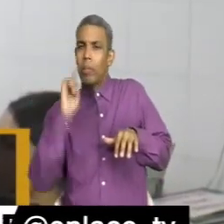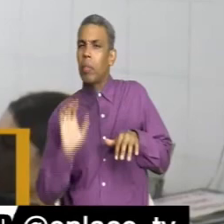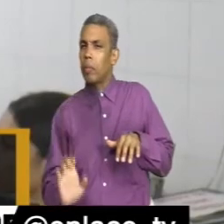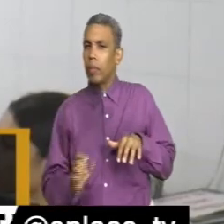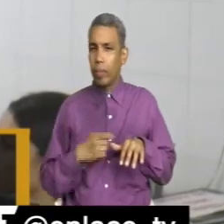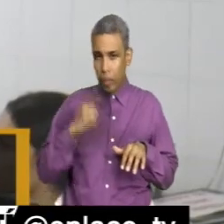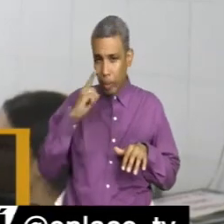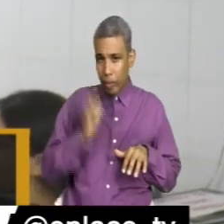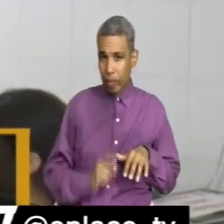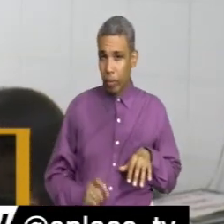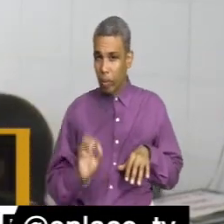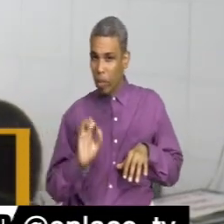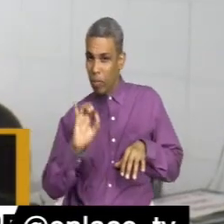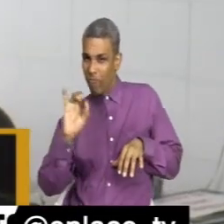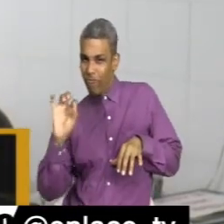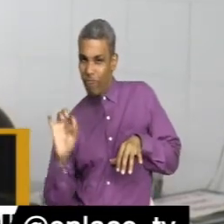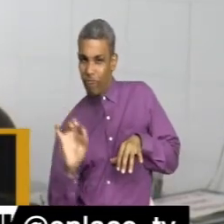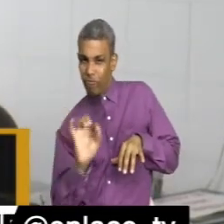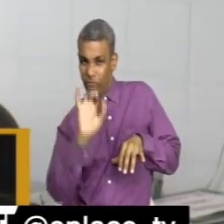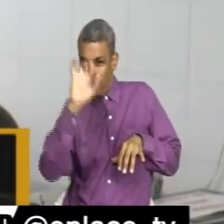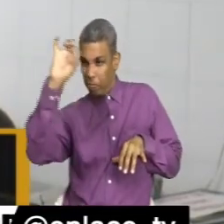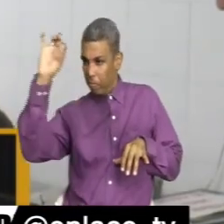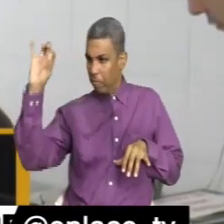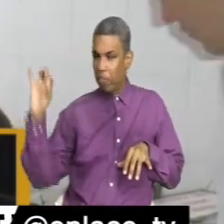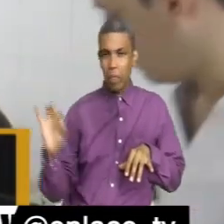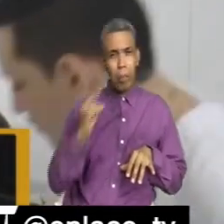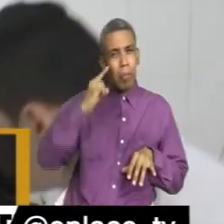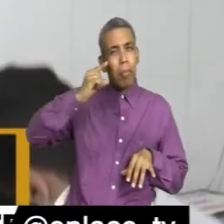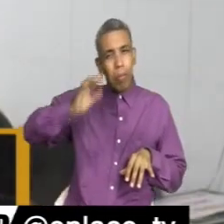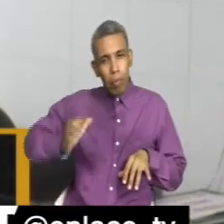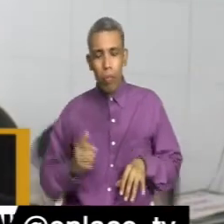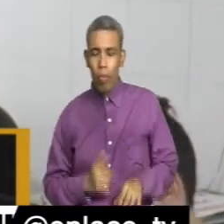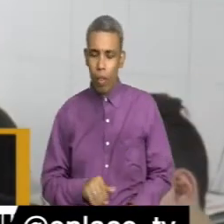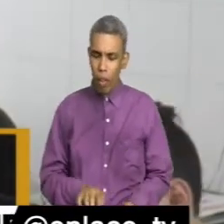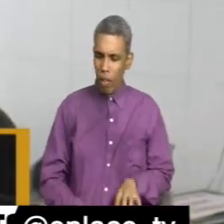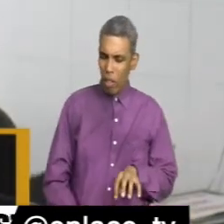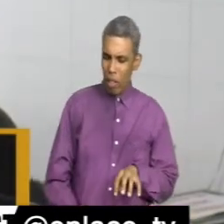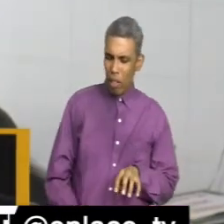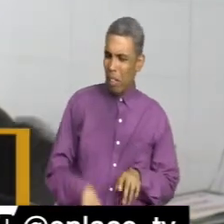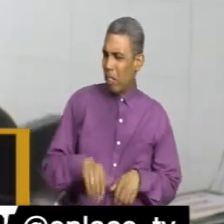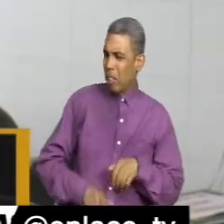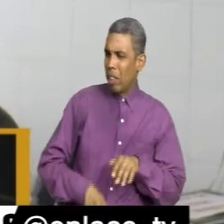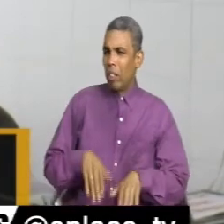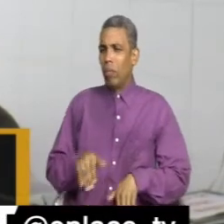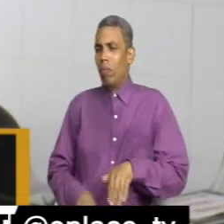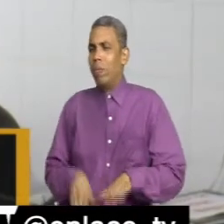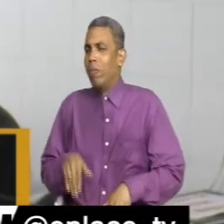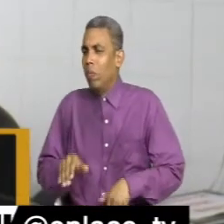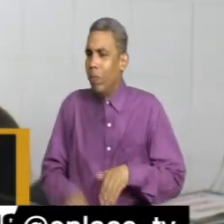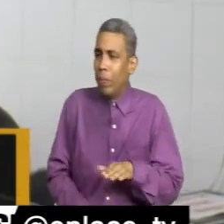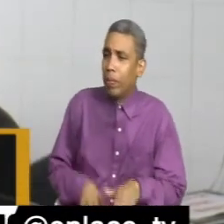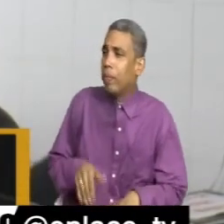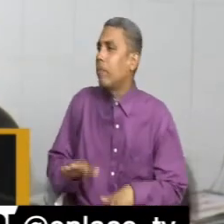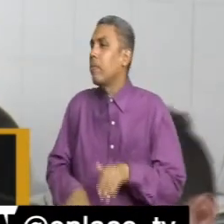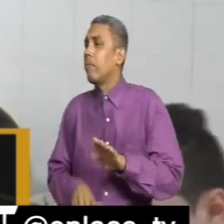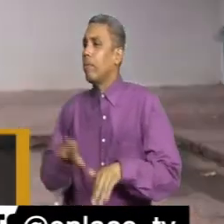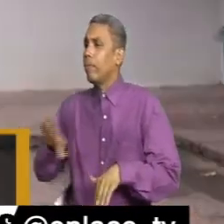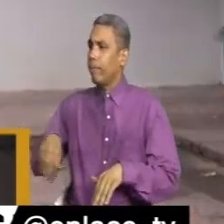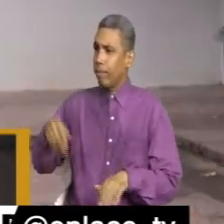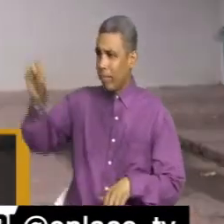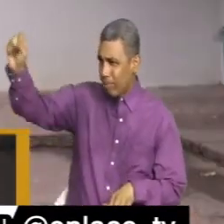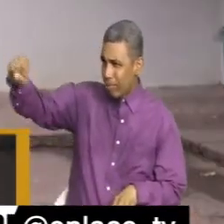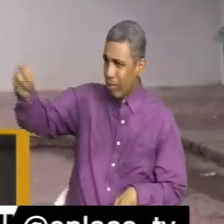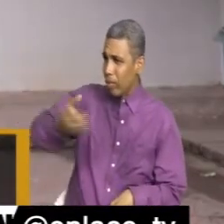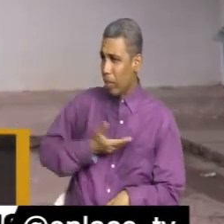hinchar el pie, fue donde la mamá, la madrastra o la mamá o la tía, y vinieron a revisar y vieron que era una serpiente.